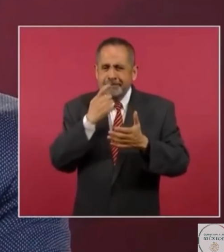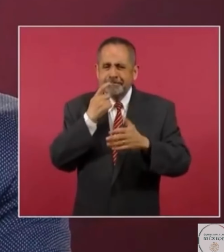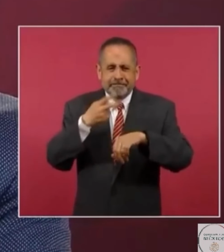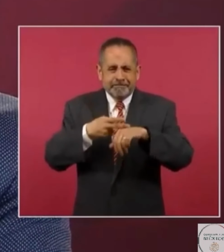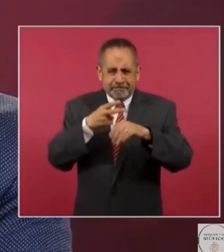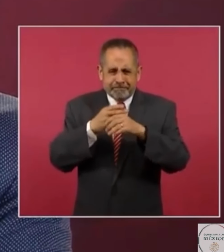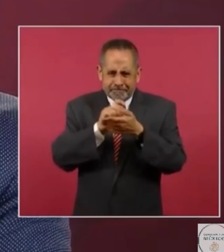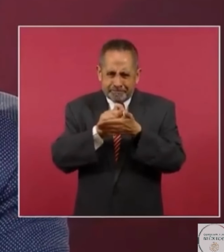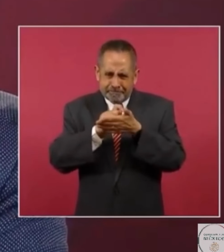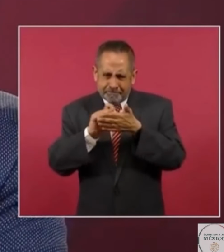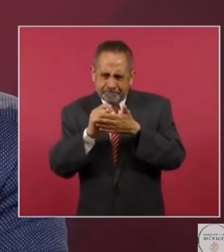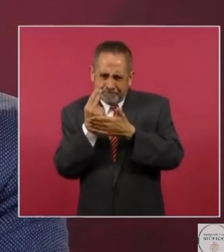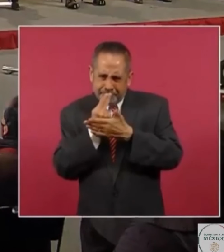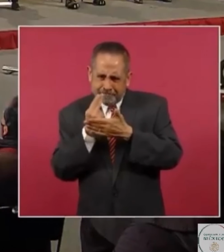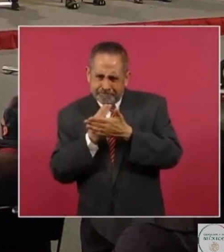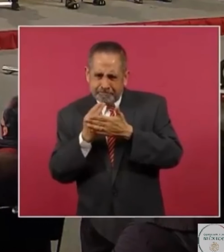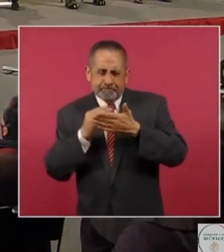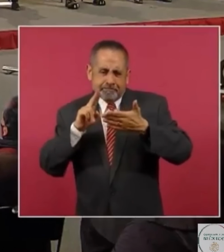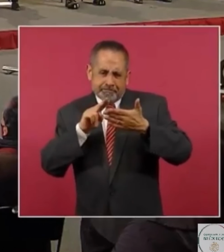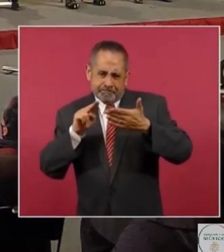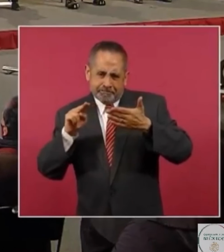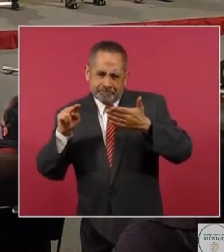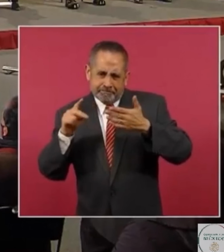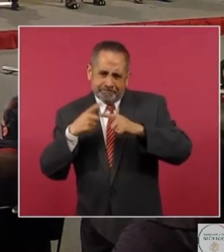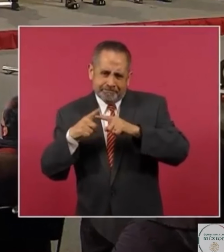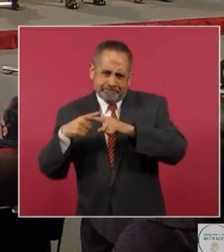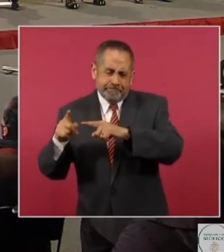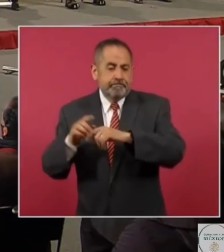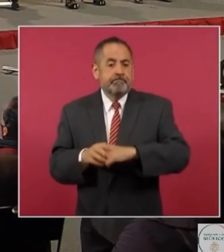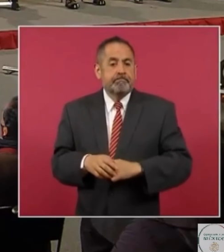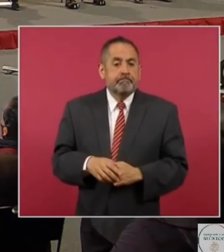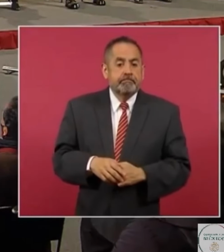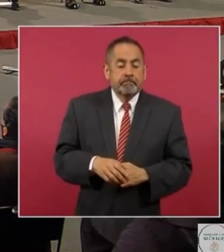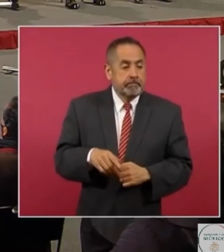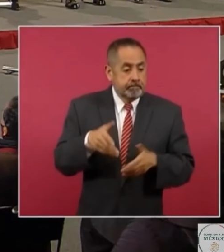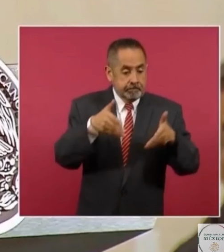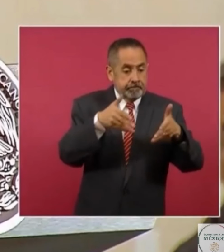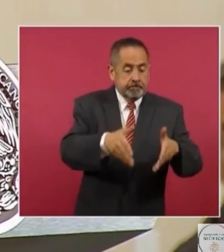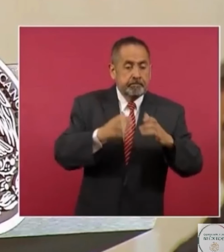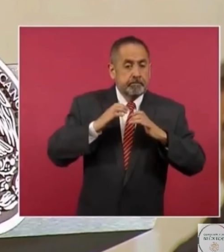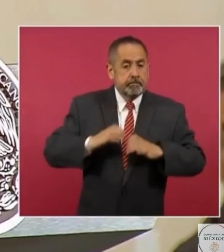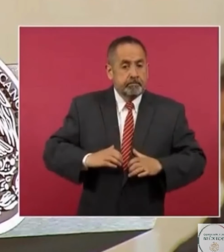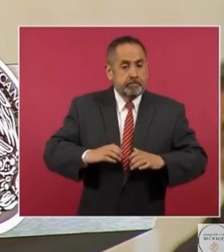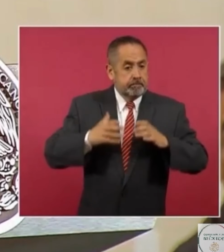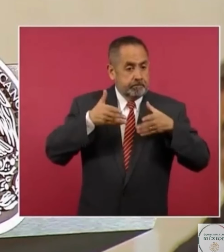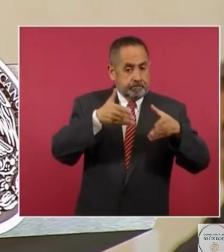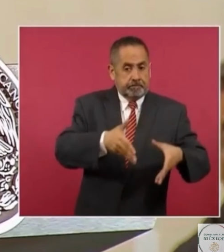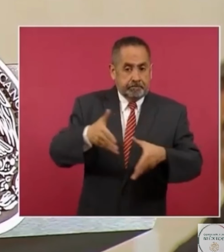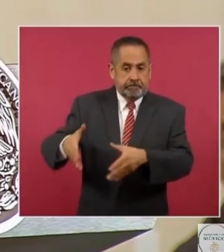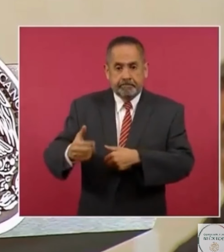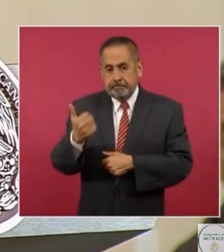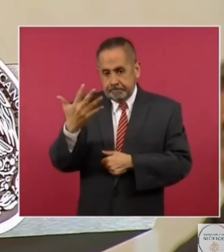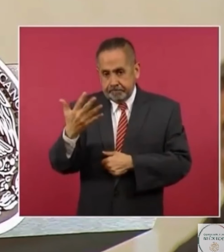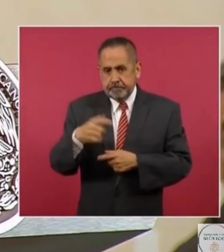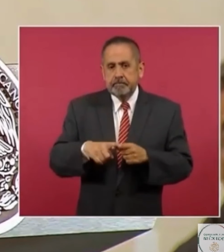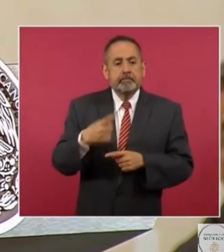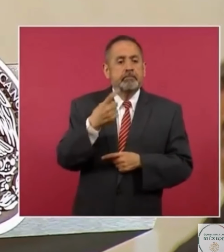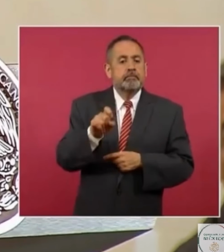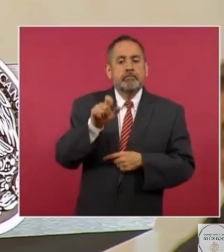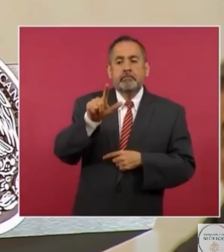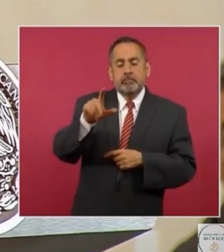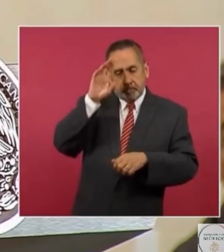bajos relieves o pintadas. 5 enterramientos humanos y 117 rasgos